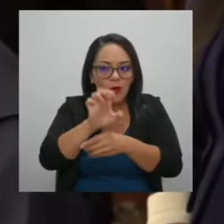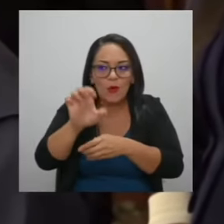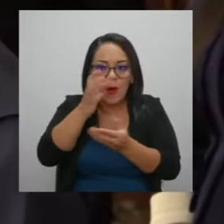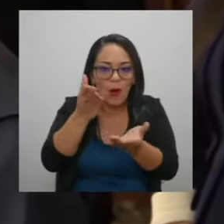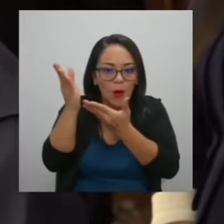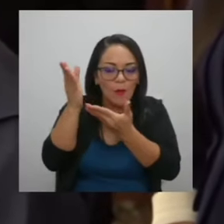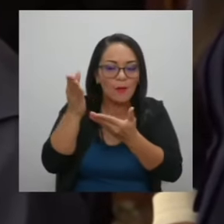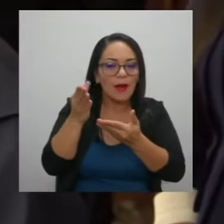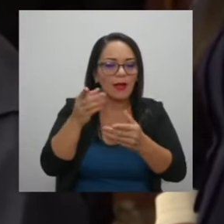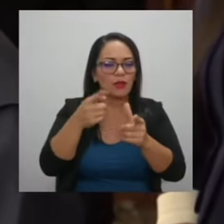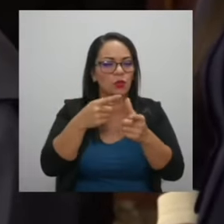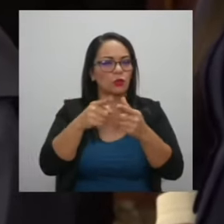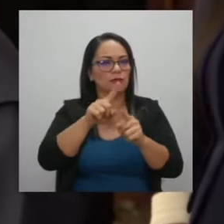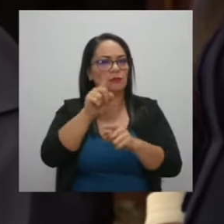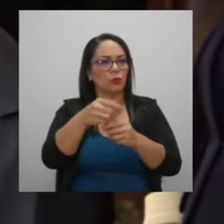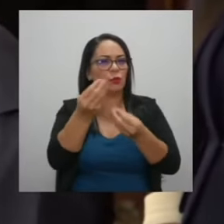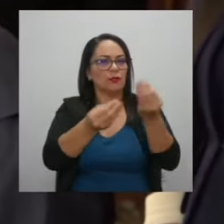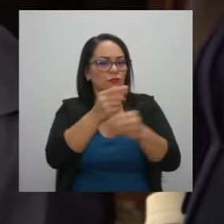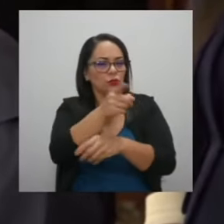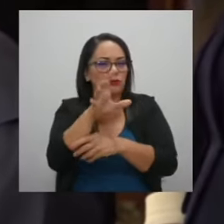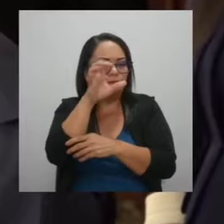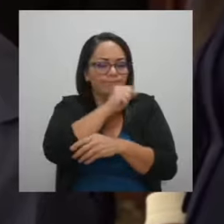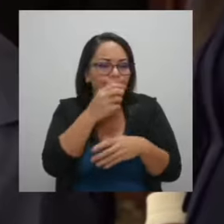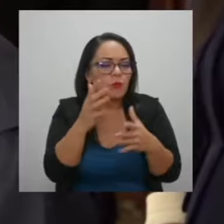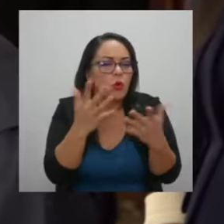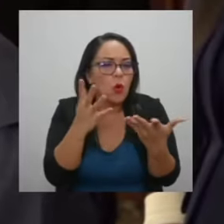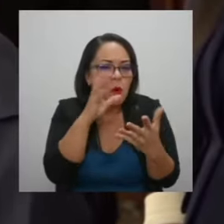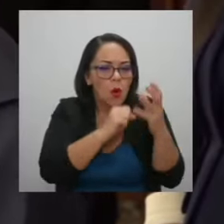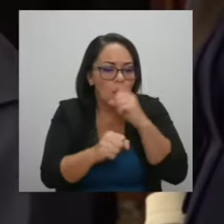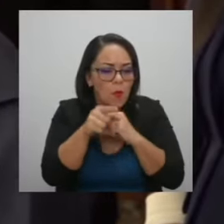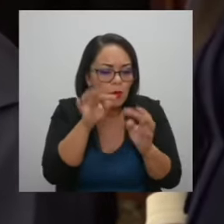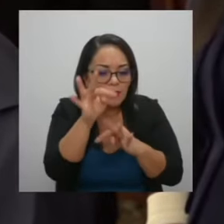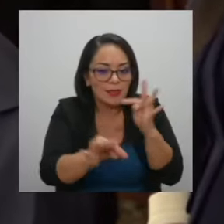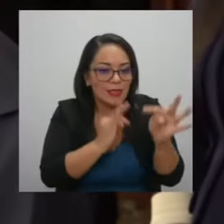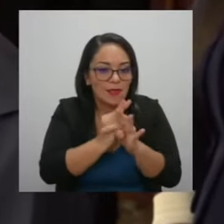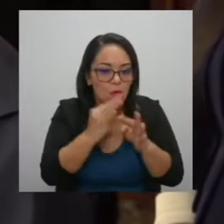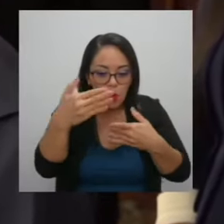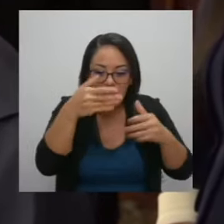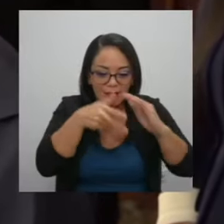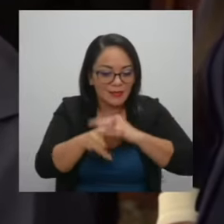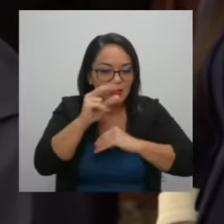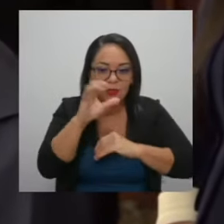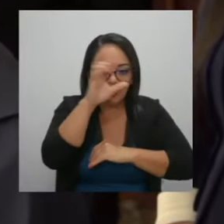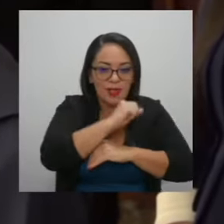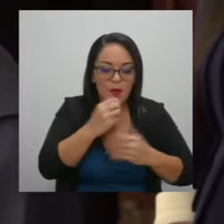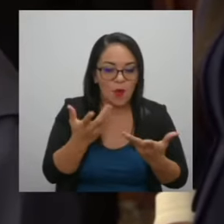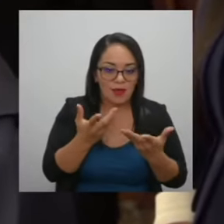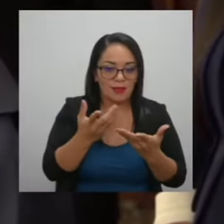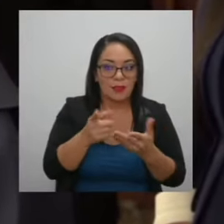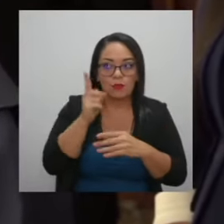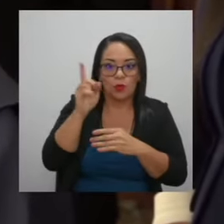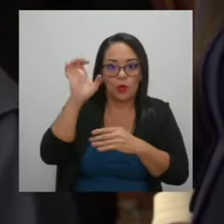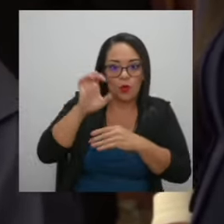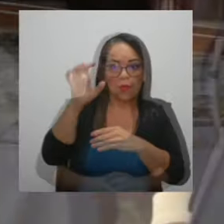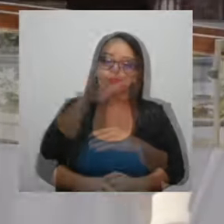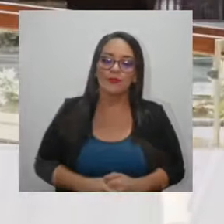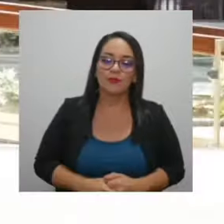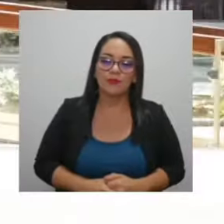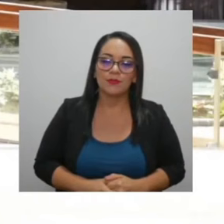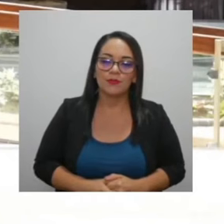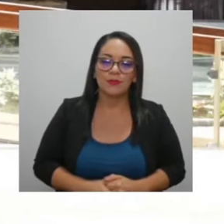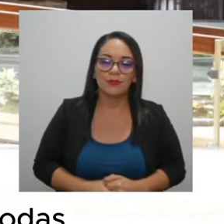también la hay en Europa, para detectar ese tipo de cocaína que los escáneres no pueden detectar al ser precisamente líquida? Por favor, gracias.